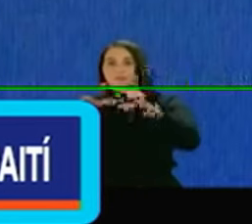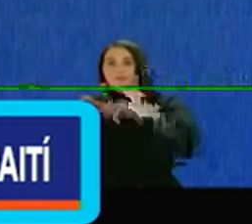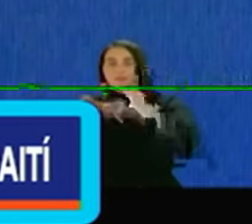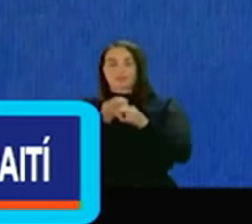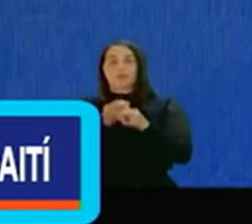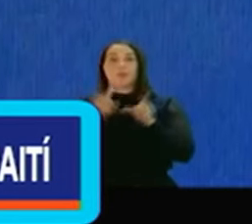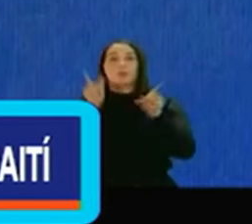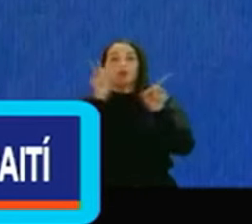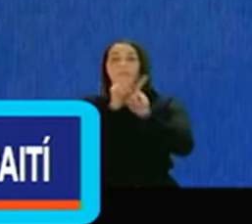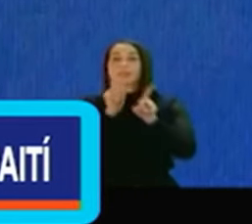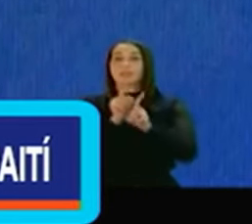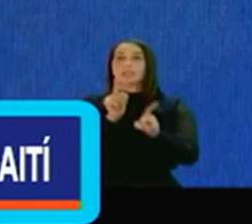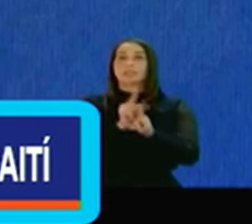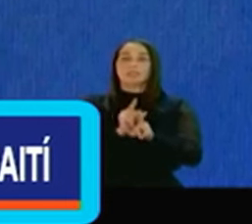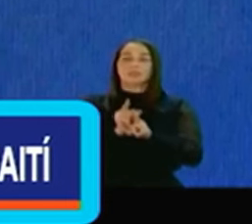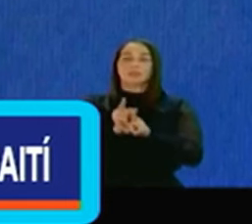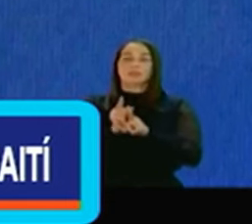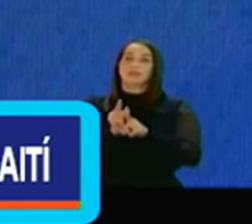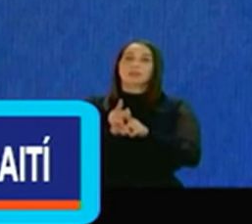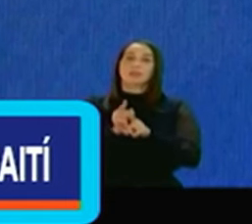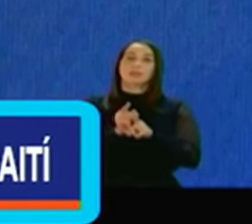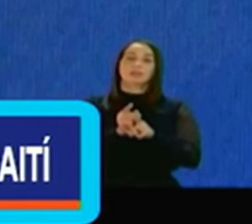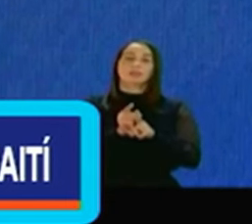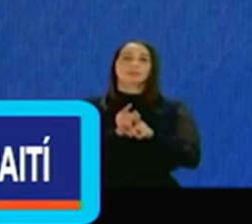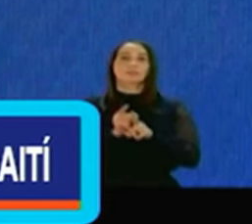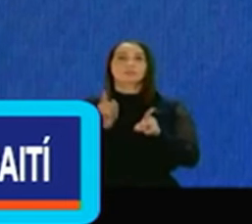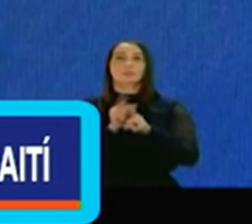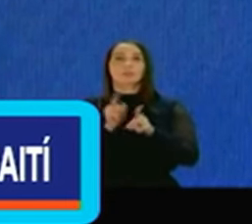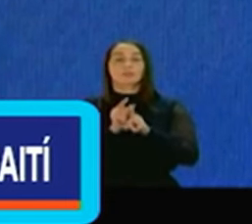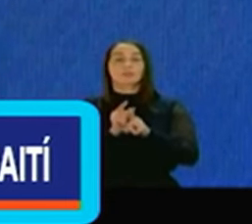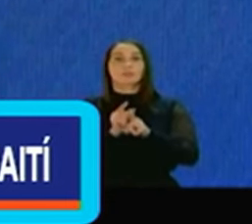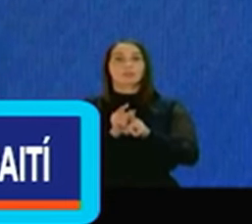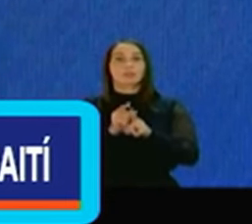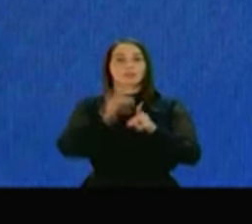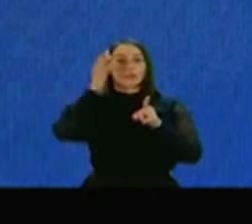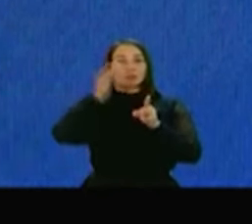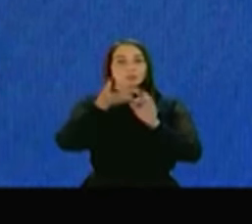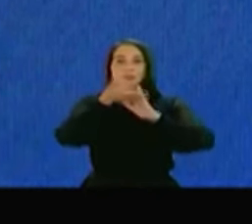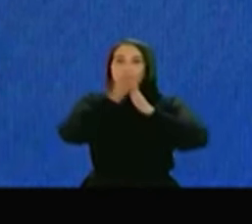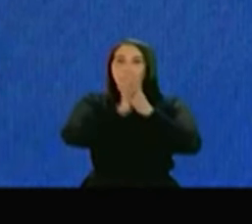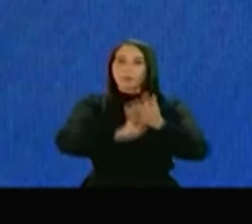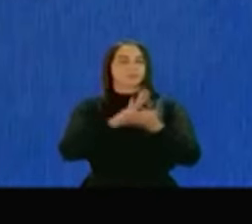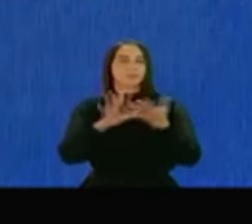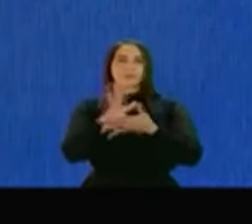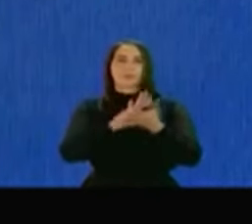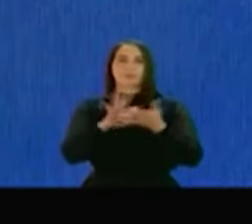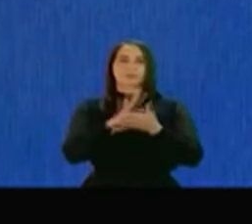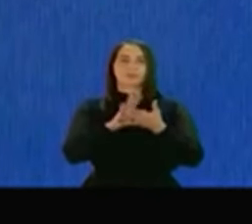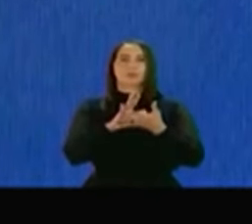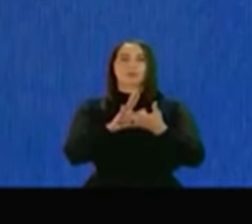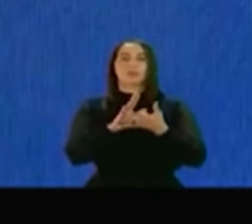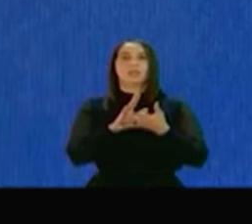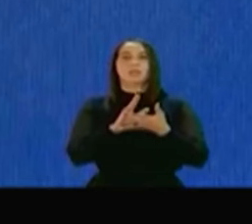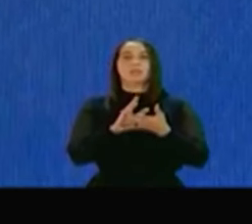la mecanización en la República Dominicana. La segunda disposición que ha dicho el Consejo Nacional de Migración es